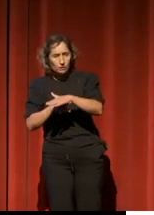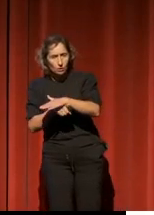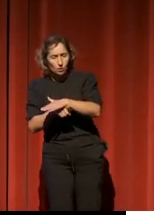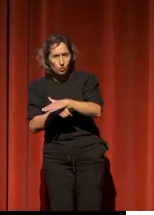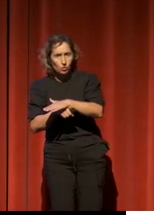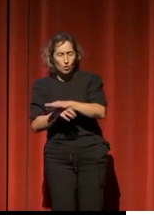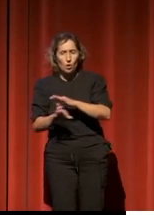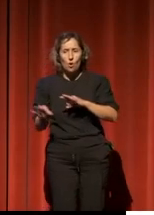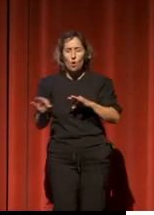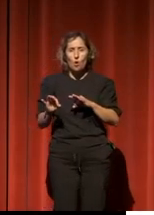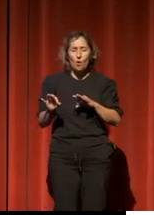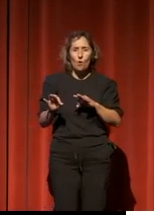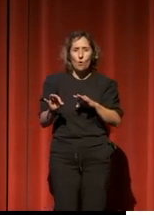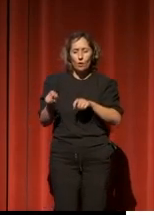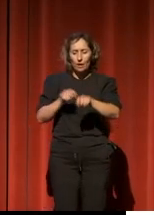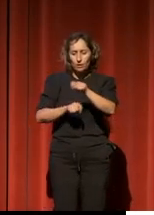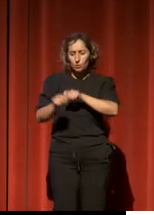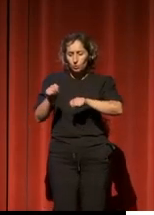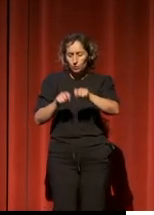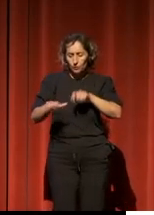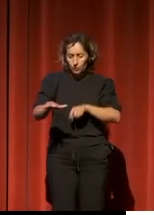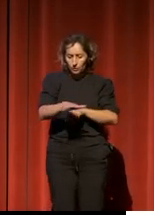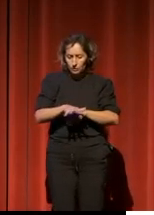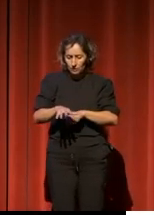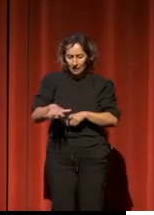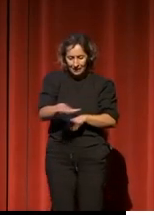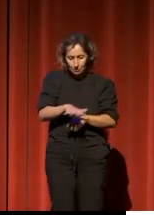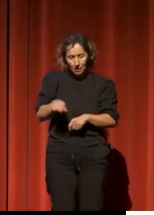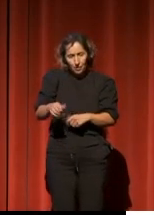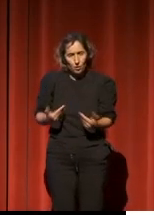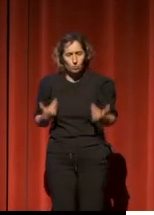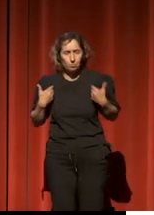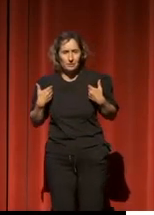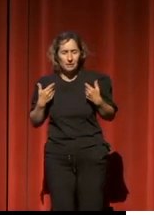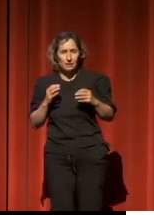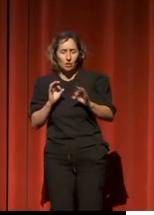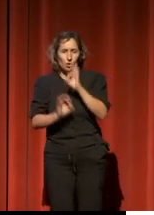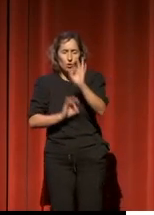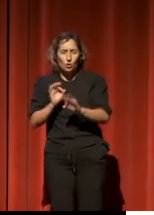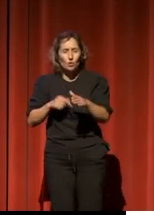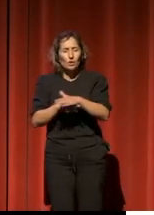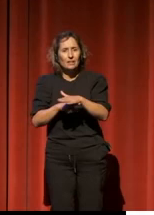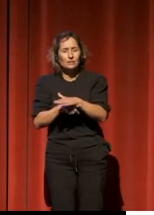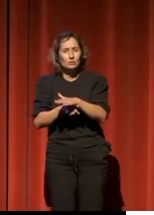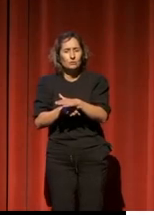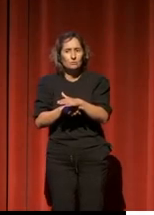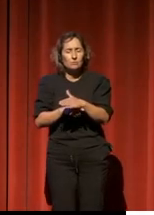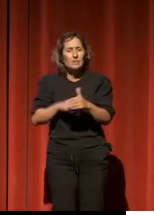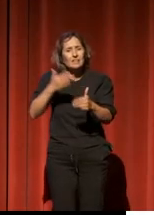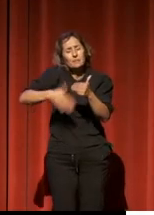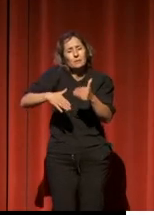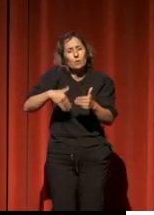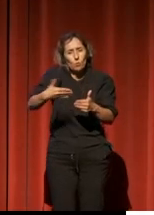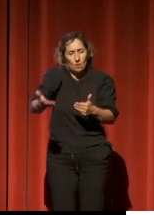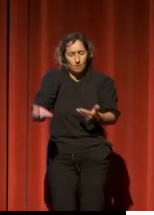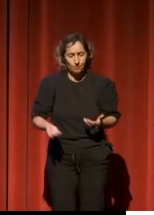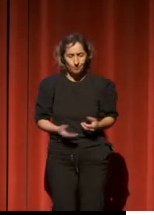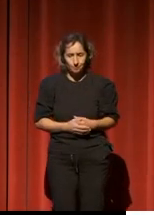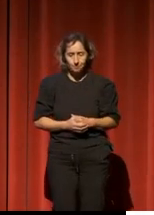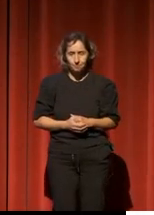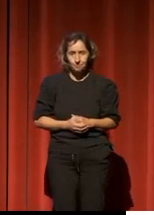eh gestionen un un espacio a un equipamiento perdonar eem sabemos que